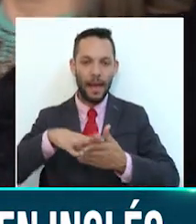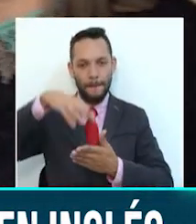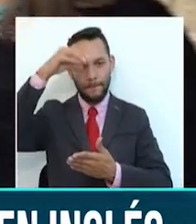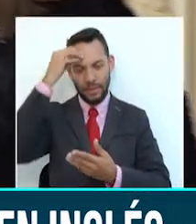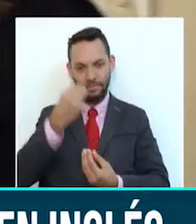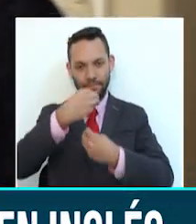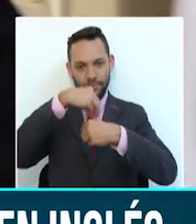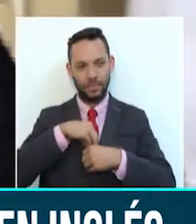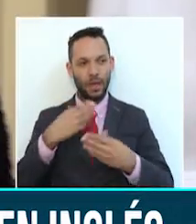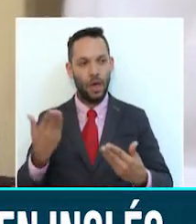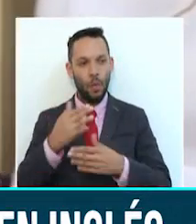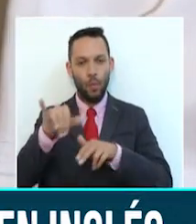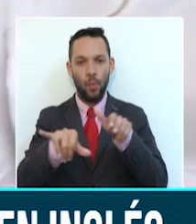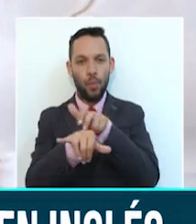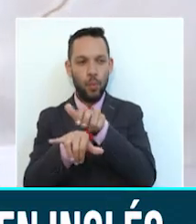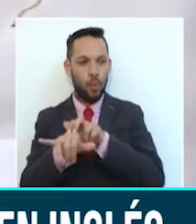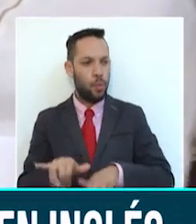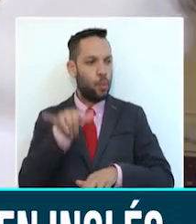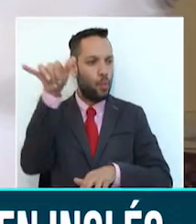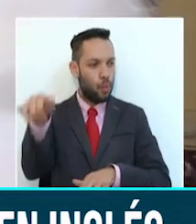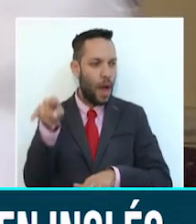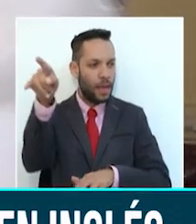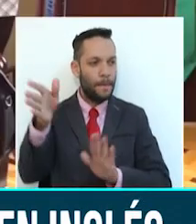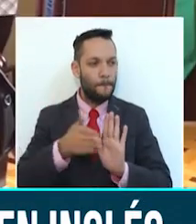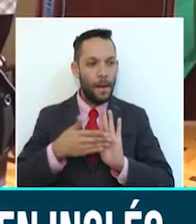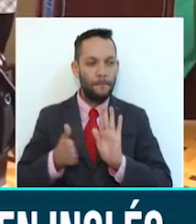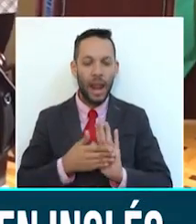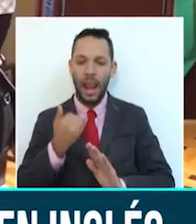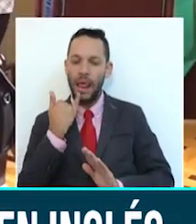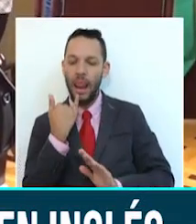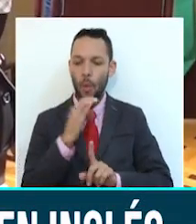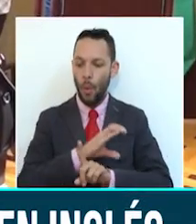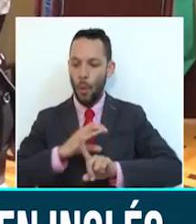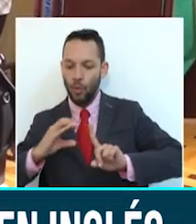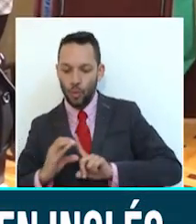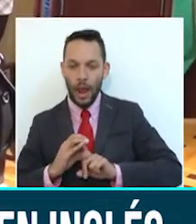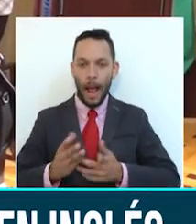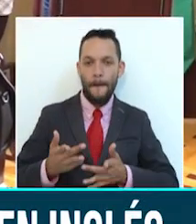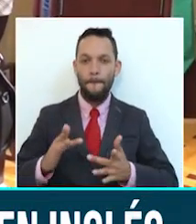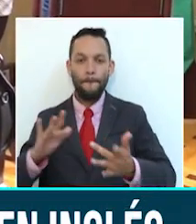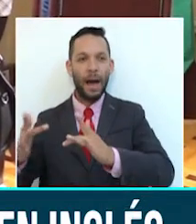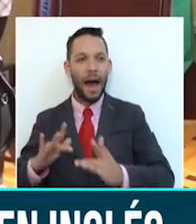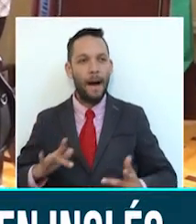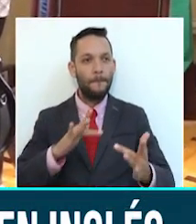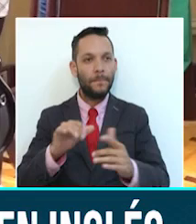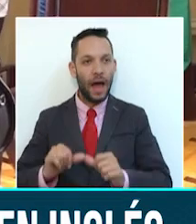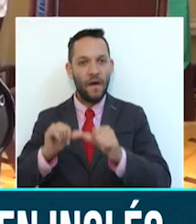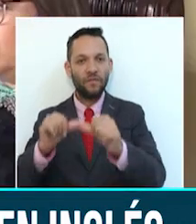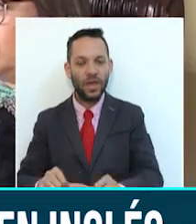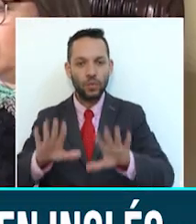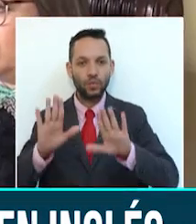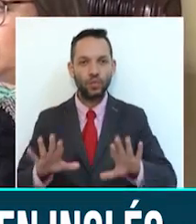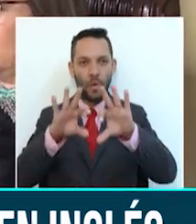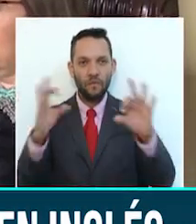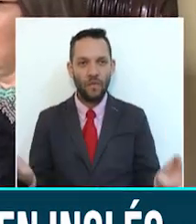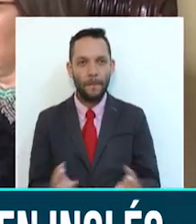los docentes realizarán una inmersión formativa y estarán expuestos al inglés y su cultura a través de la interacción continua en casas de familia,